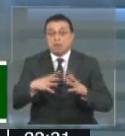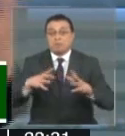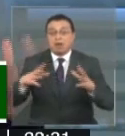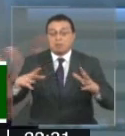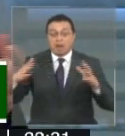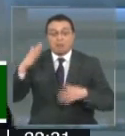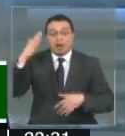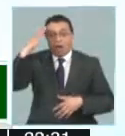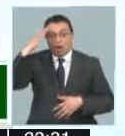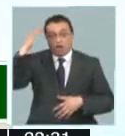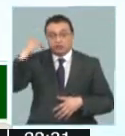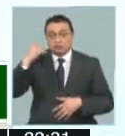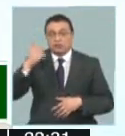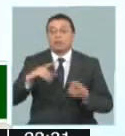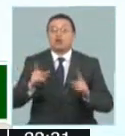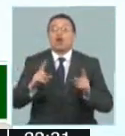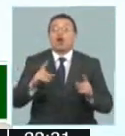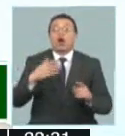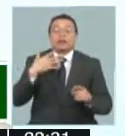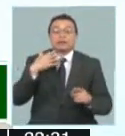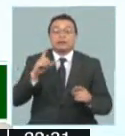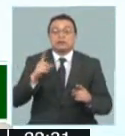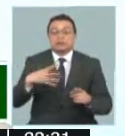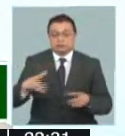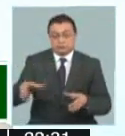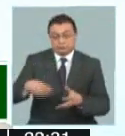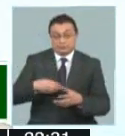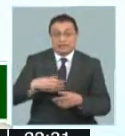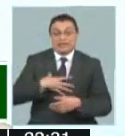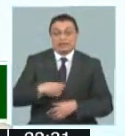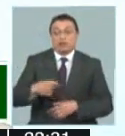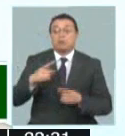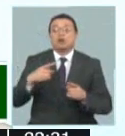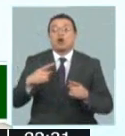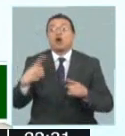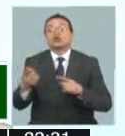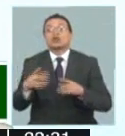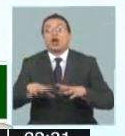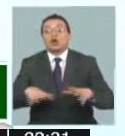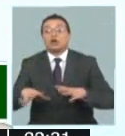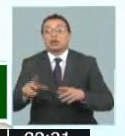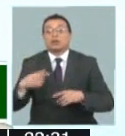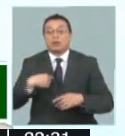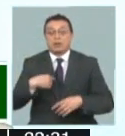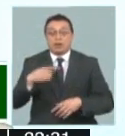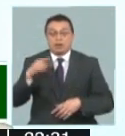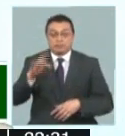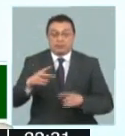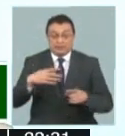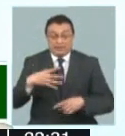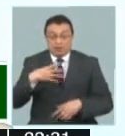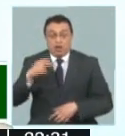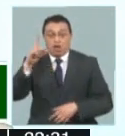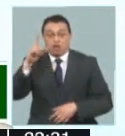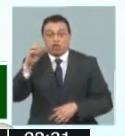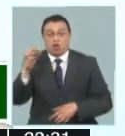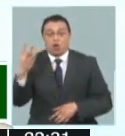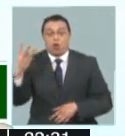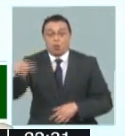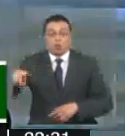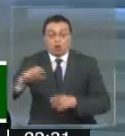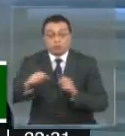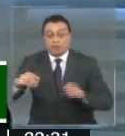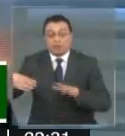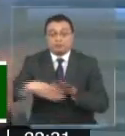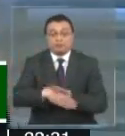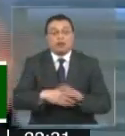la conciencia... Es que una cosa es que no quieran recibir con niños, que ya igual es bastante chocante, pero es una cosa... Y otra cosa es que solo a mi niño, porque tiene síndrome de Down, porque tiene una silla de ruedas, no me lo quieran recibir.